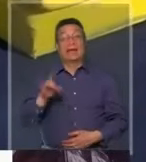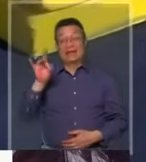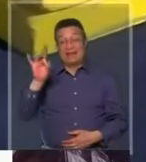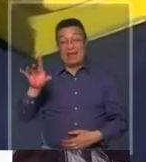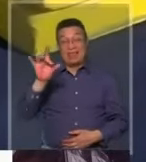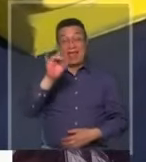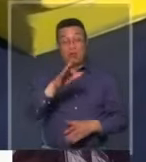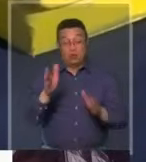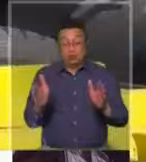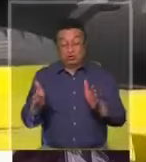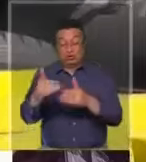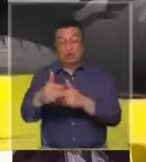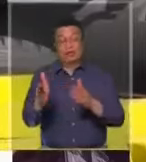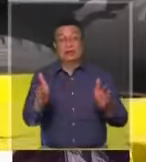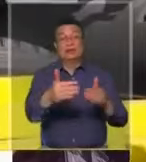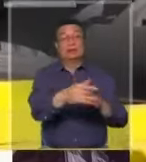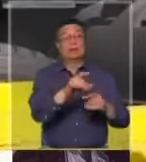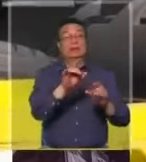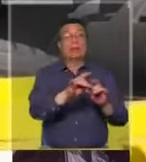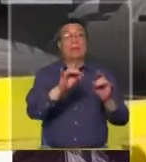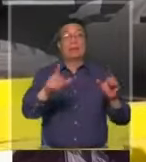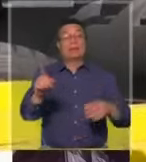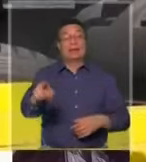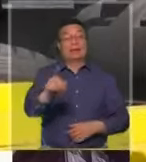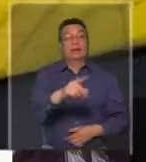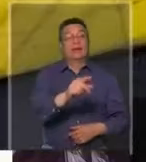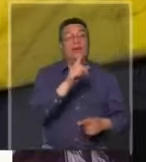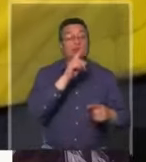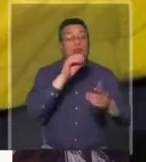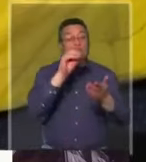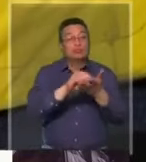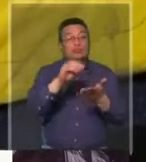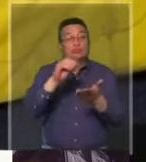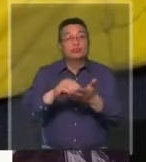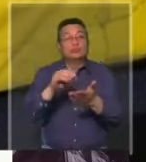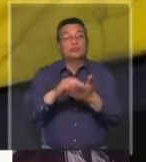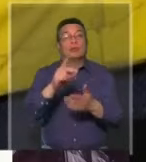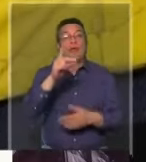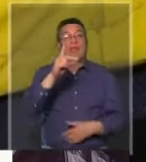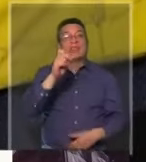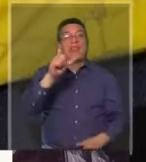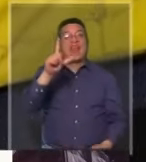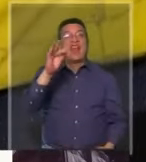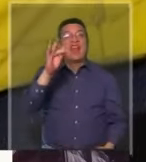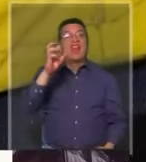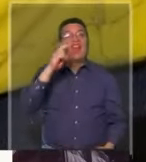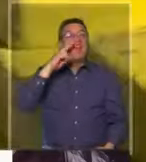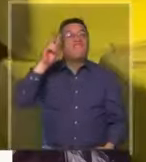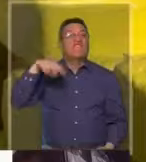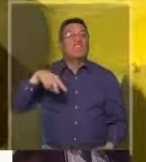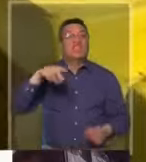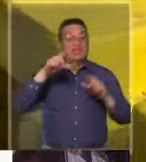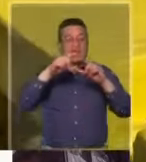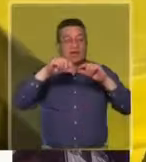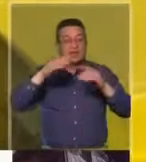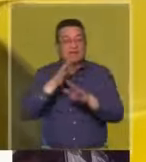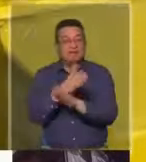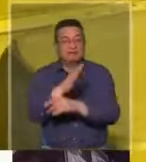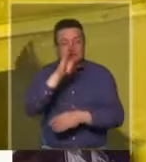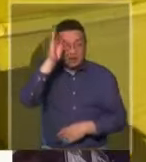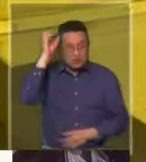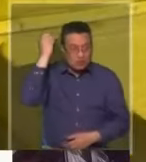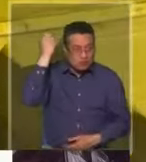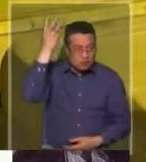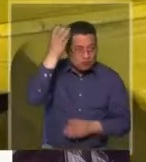ladrillos tenía una particularidad estaban marcados con el delfín un símbolo narco encontrado en diversos allanamientos